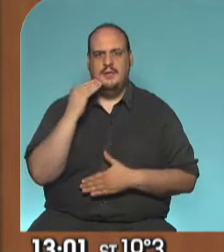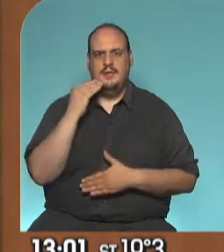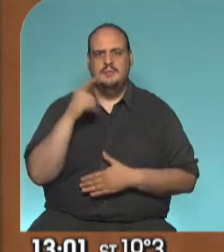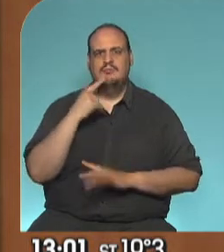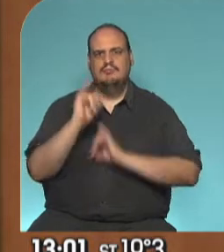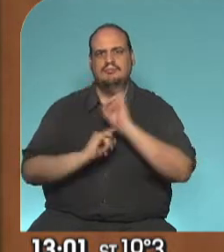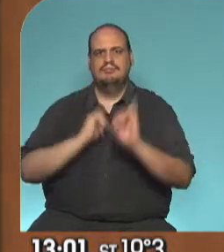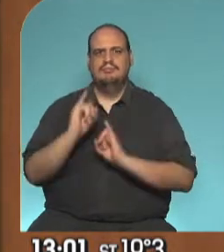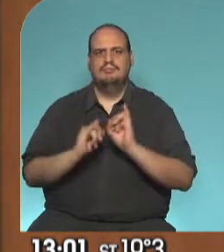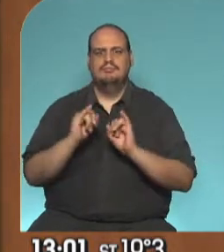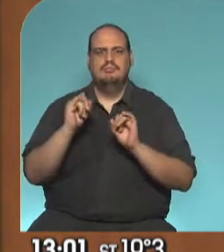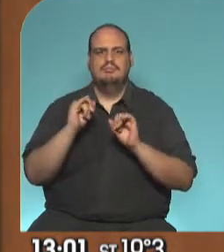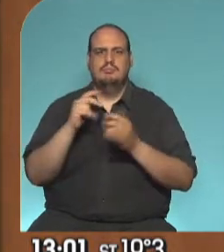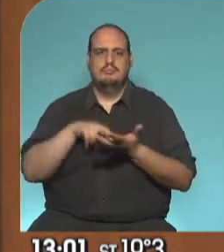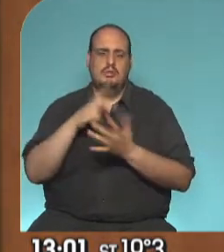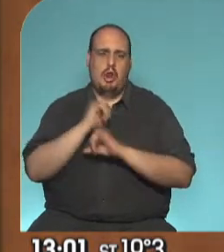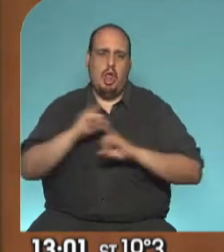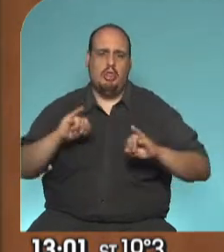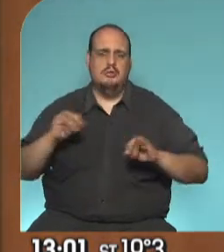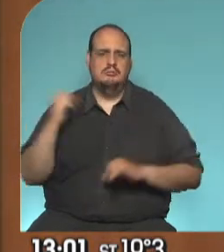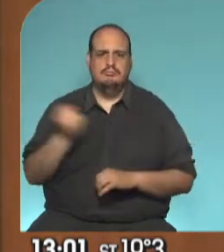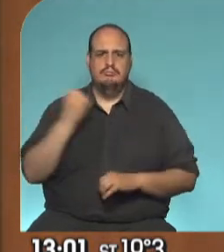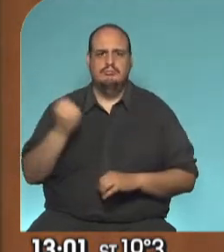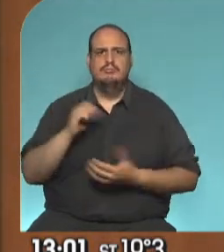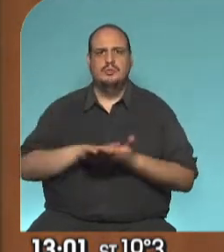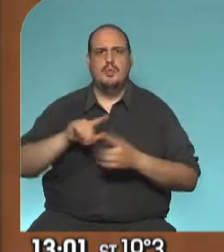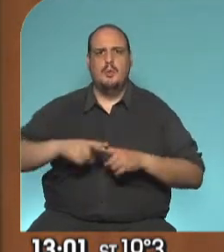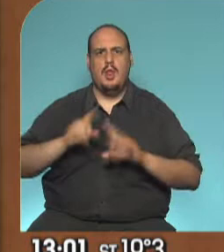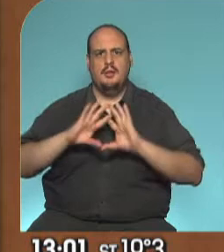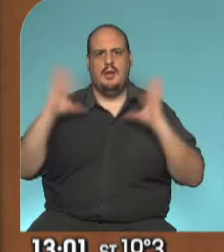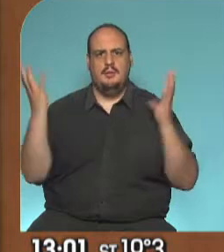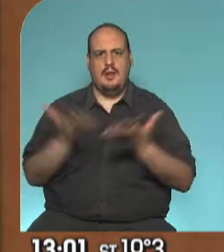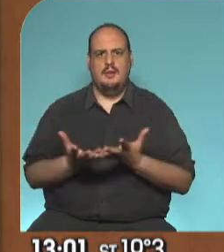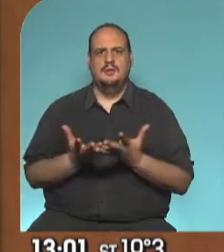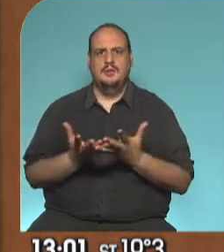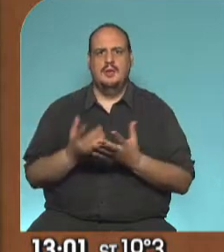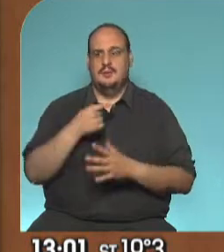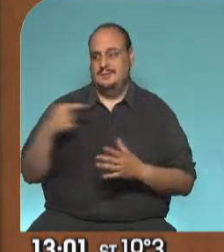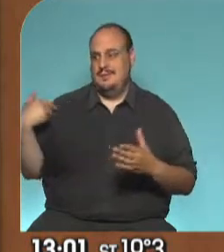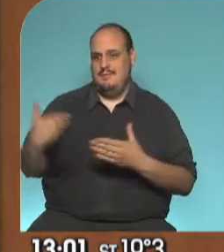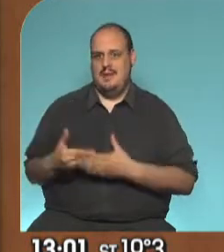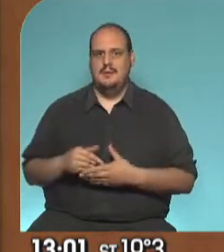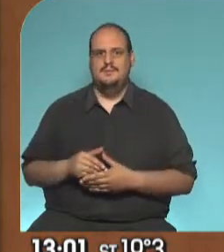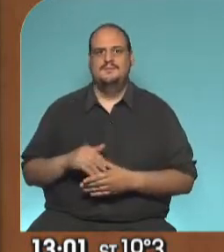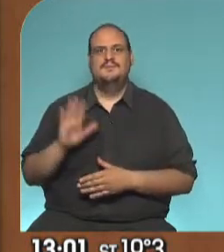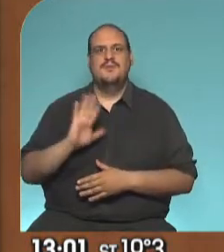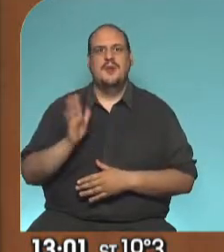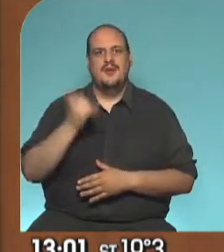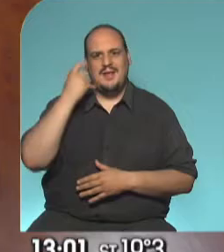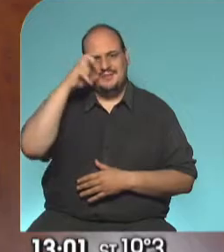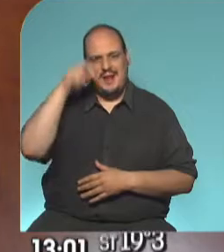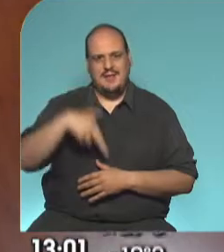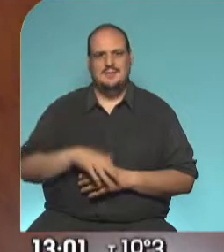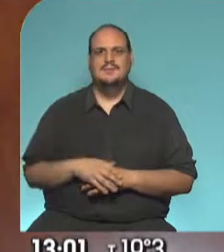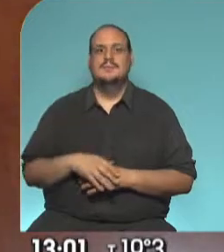les vamos a estar contando algunas de las noticias más importantes en materia de política internacional de la semana. Hola, Yelén, ¿cómo vamos? ¿Qué tal? ¿Cómo están? Bueno, esta